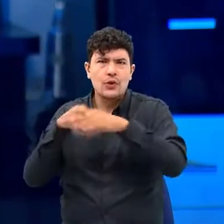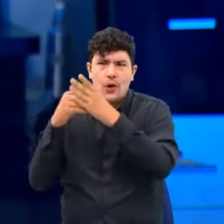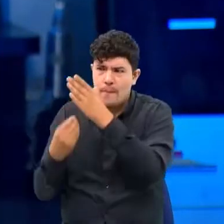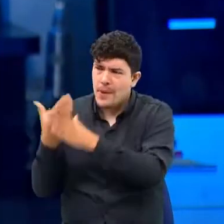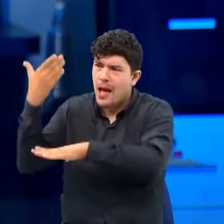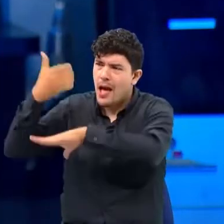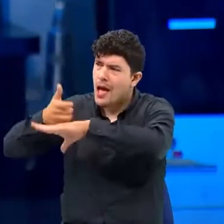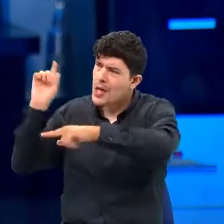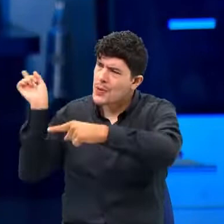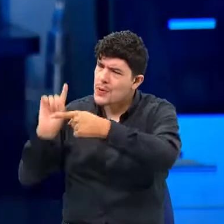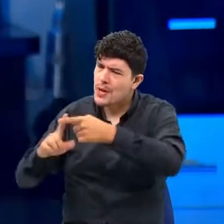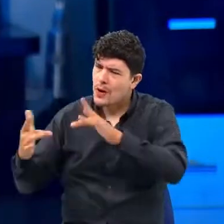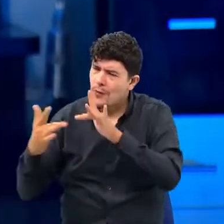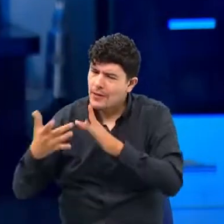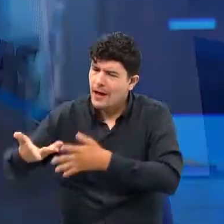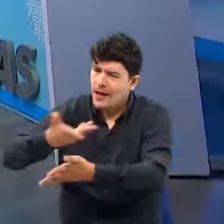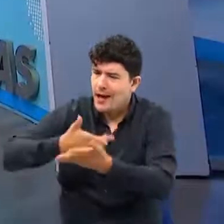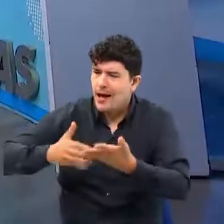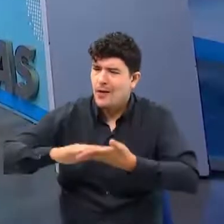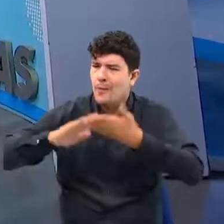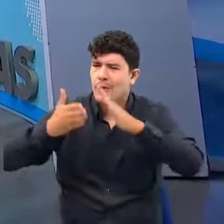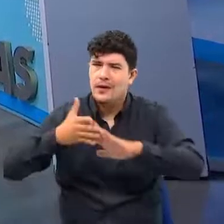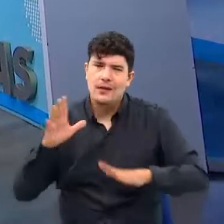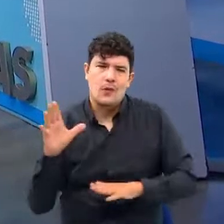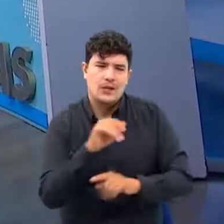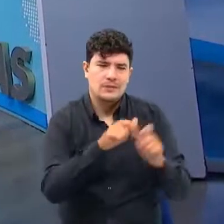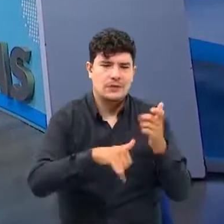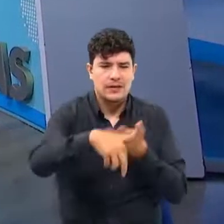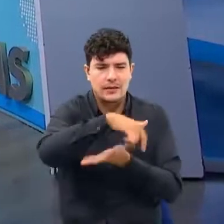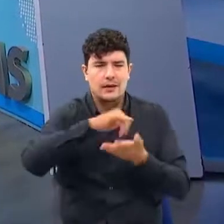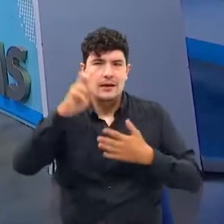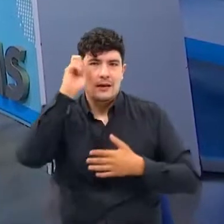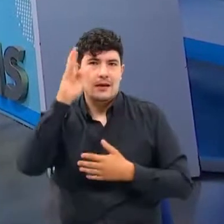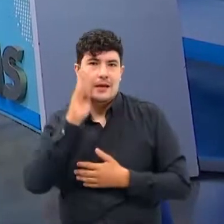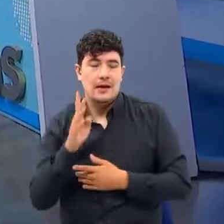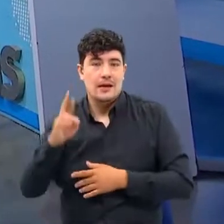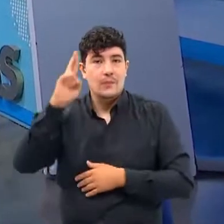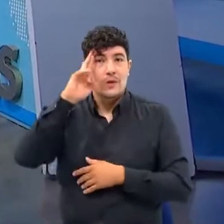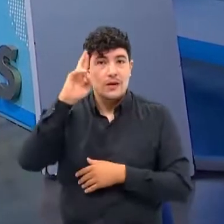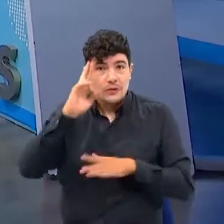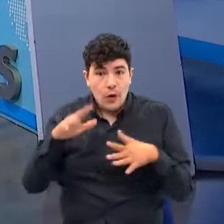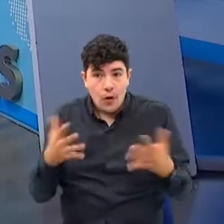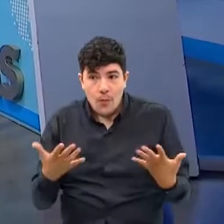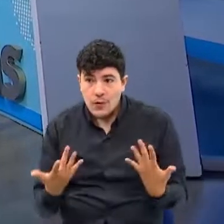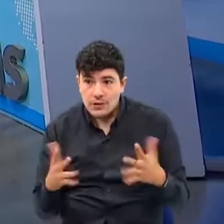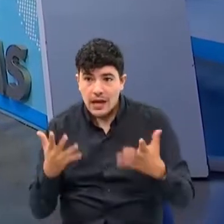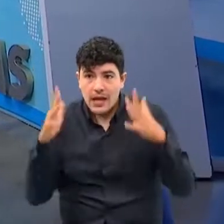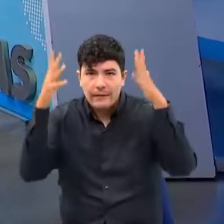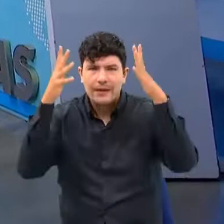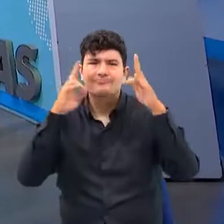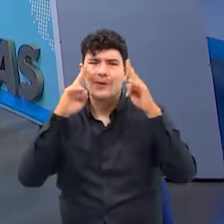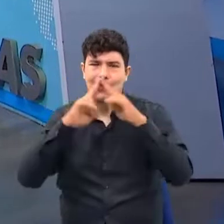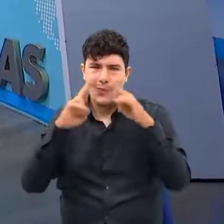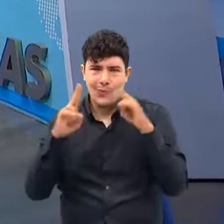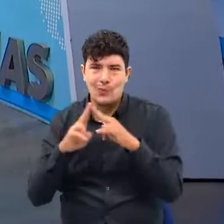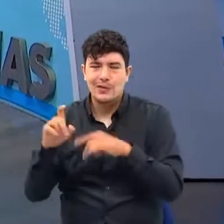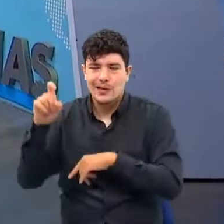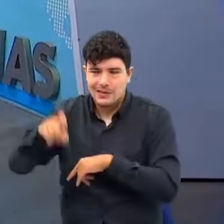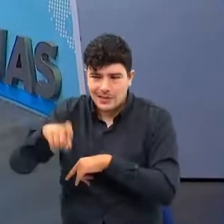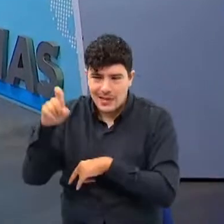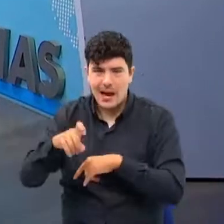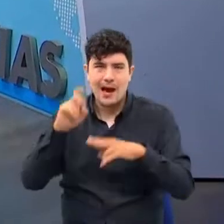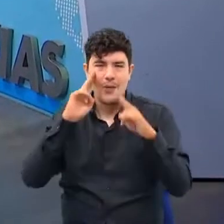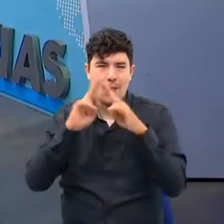del Gran Santander. Y qué mejor manera de celebrarlos que allí, justamente con todas las necesidades, siendo testigos de todas